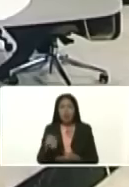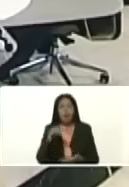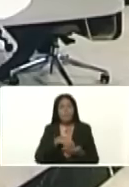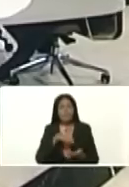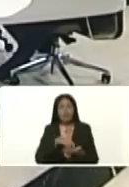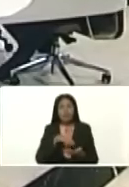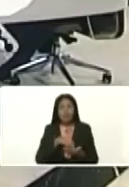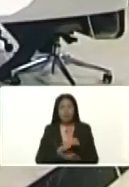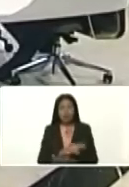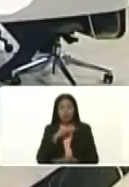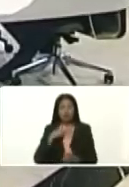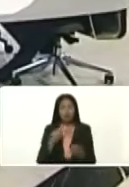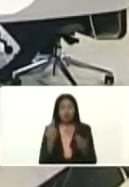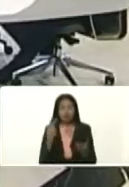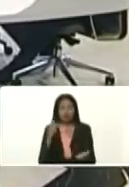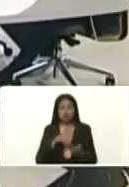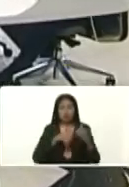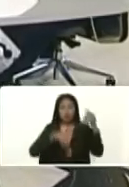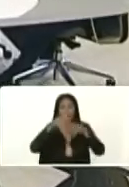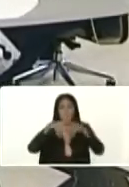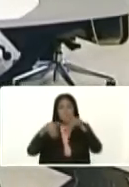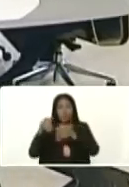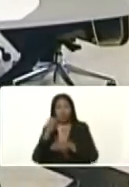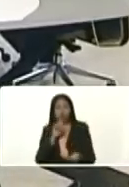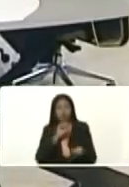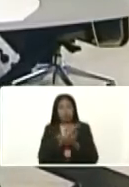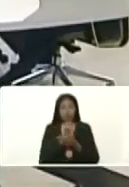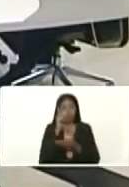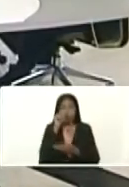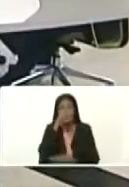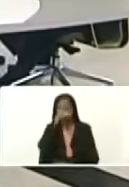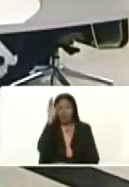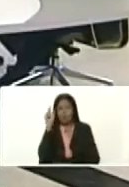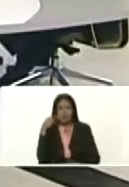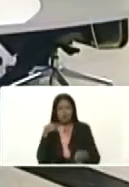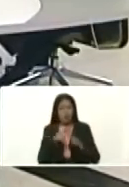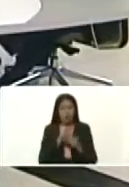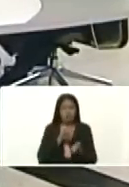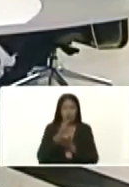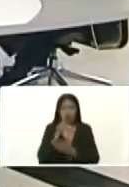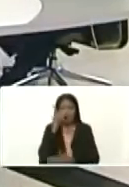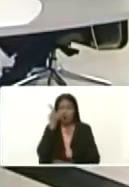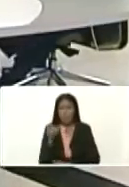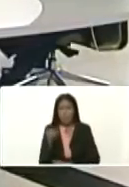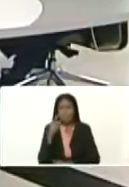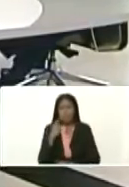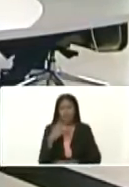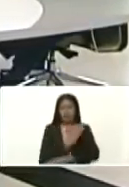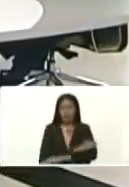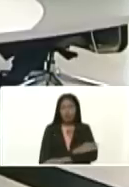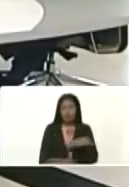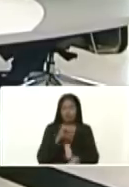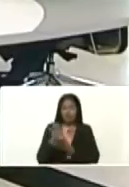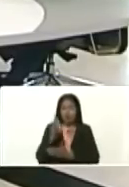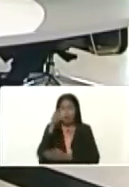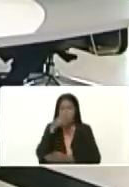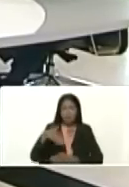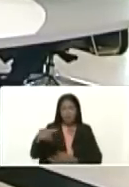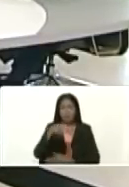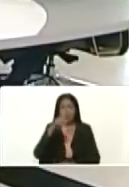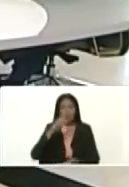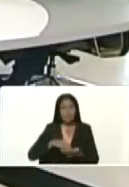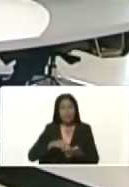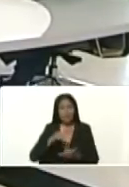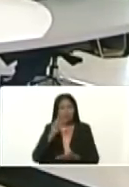logramos sacar con votos a capriles radonski fuera capriles radonski fuera de aquí le dijo el pueblo del estado miranda